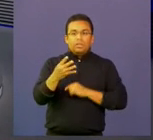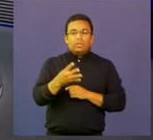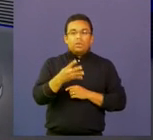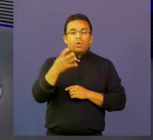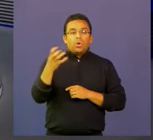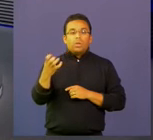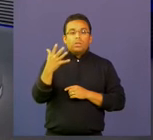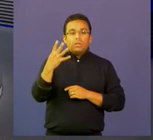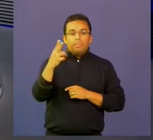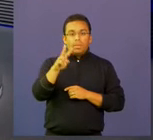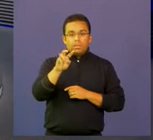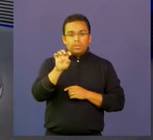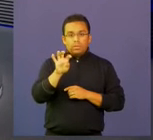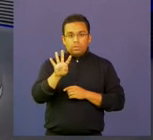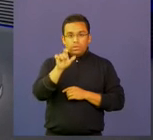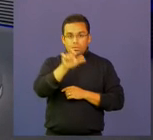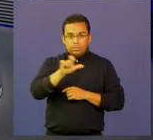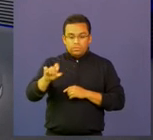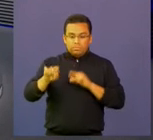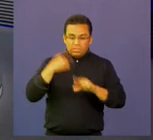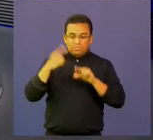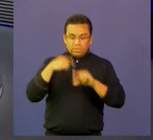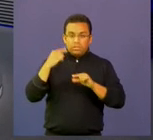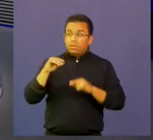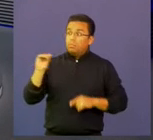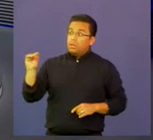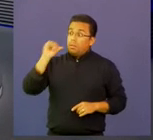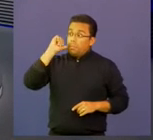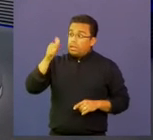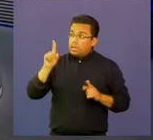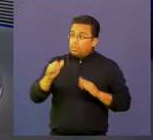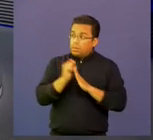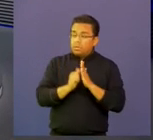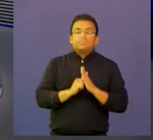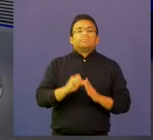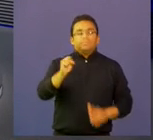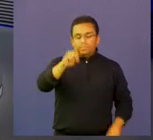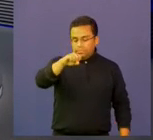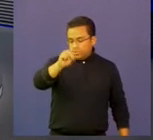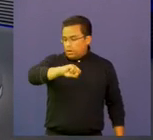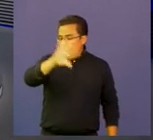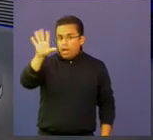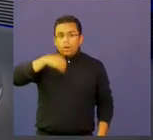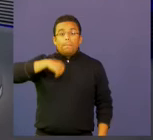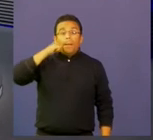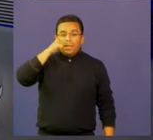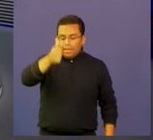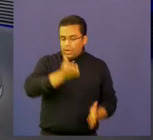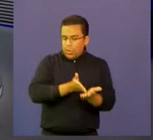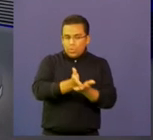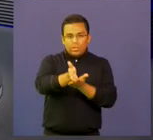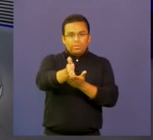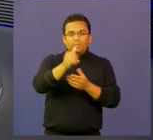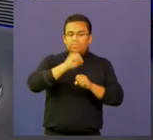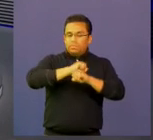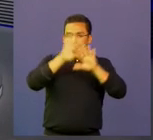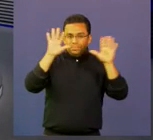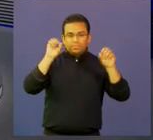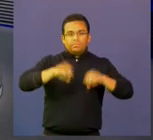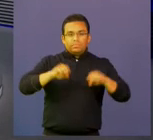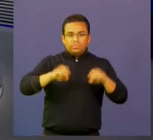424 personas nos están tuiteando. Pero mañana también tenemos programa. Mañana tenemos un programa maravilloso. Quiero